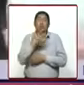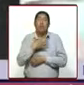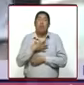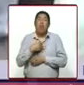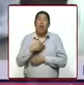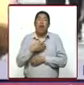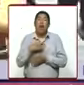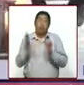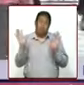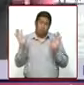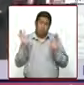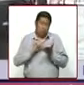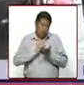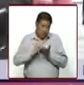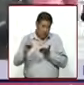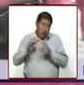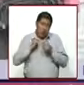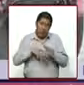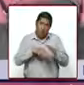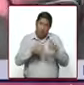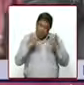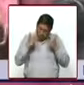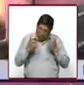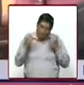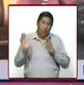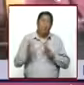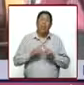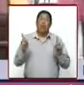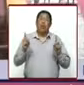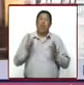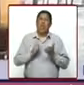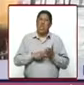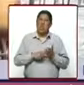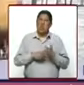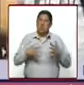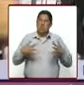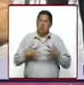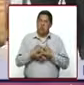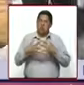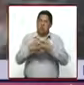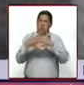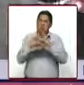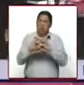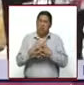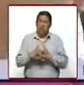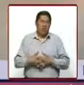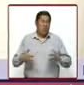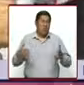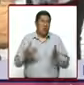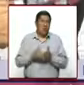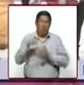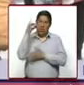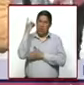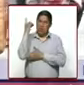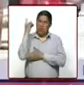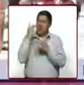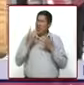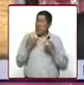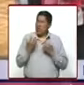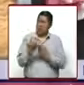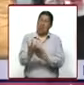de cuentas es un derecho constitucional. Pero esto ya de asfixiar a la ciudad, de asfixiar al país, de